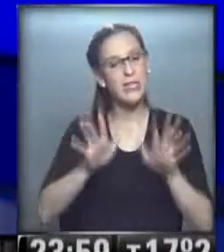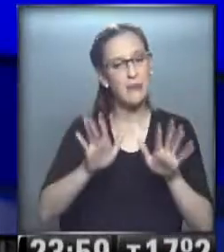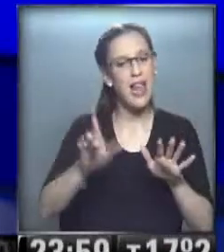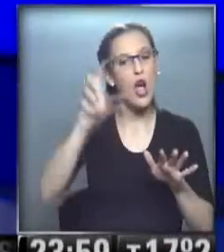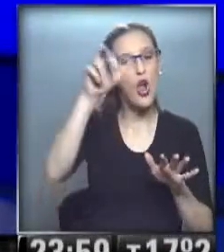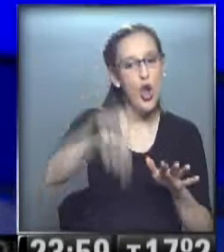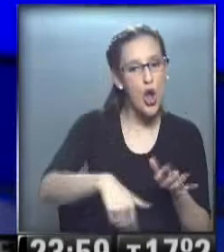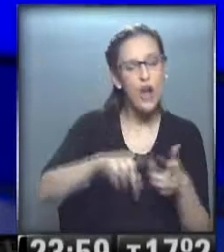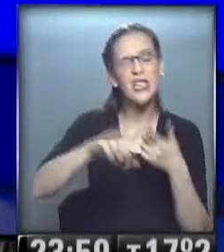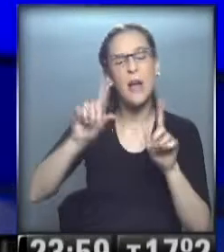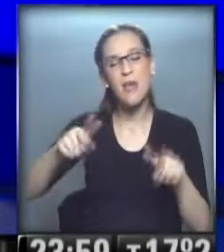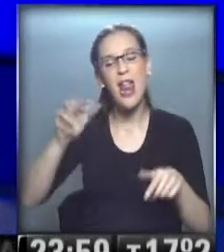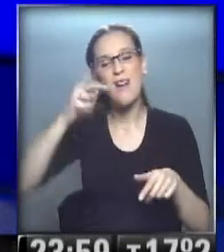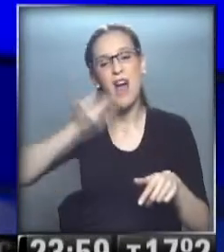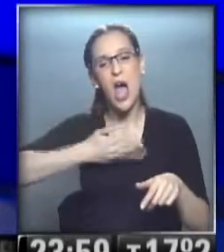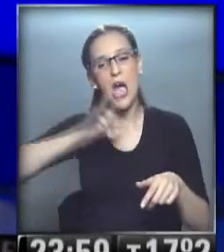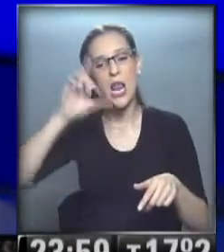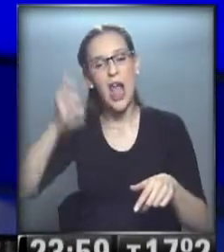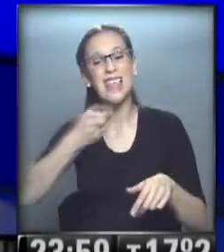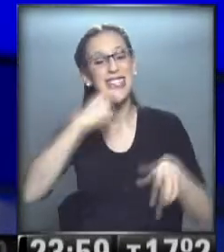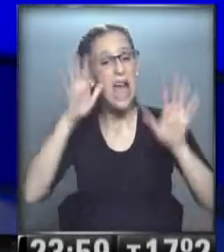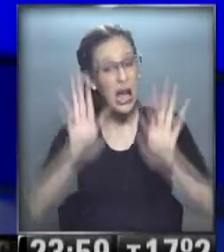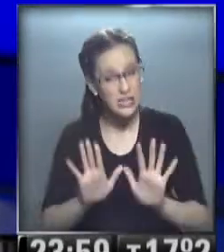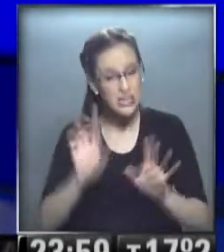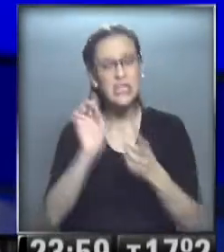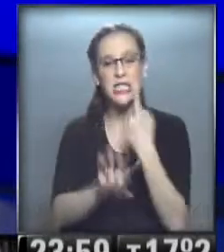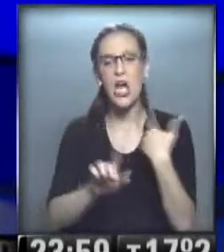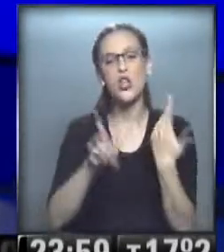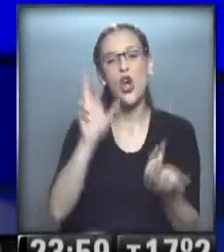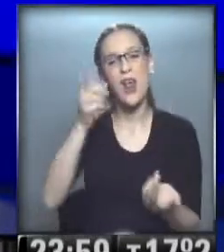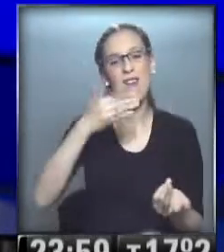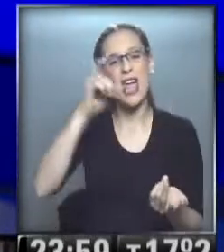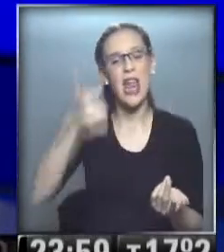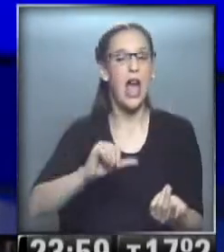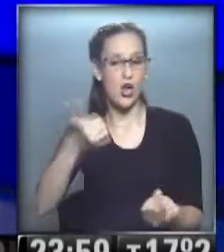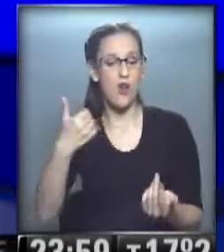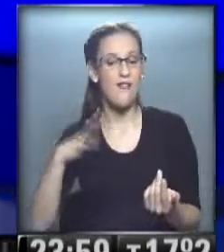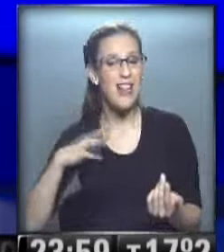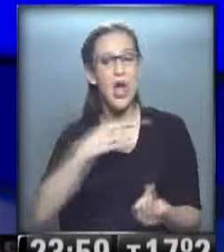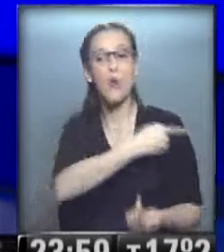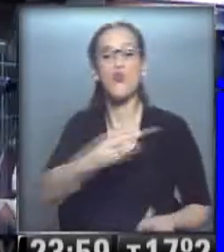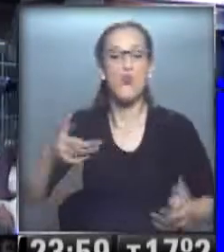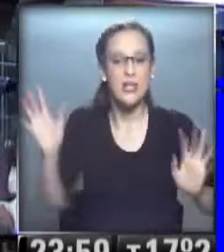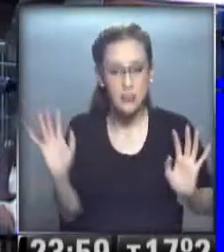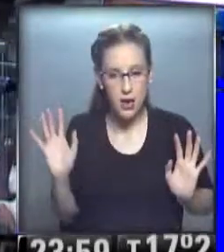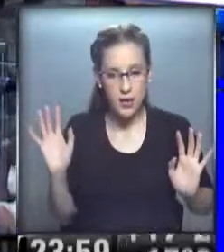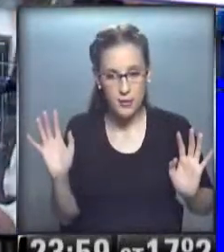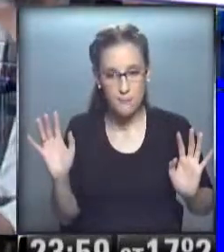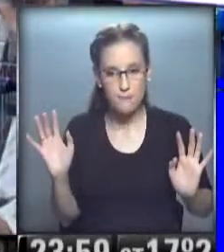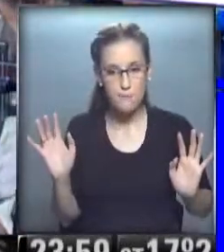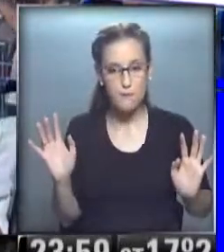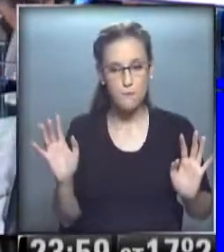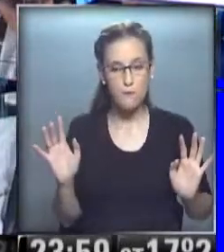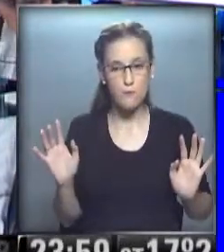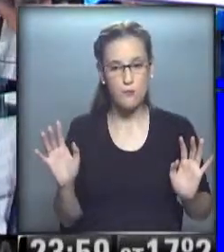como de Rafaela, y si así lo deciden, le dan por ganado al conjunto de Rafaela el partido. Esperaremos una semana más. Vancouver. ¿Cómo? Por